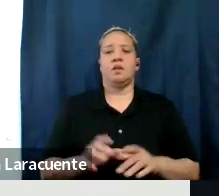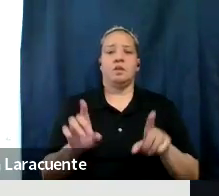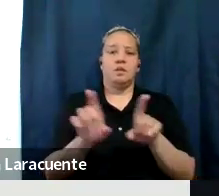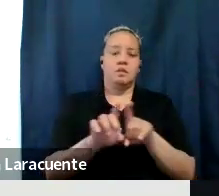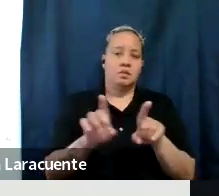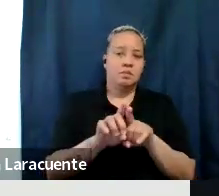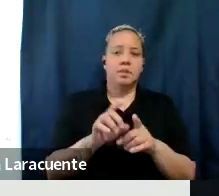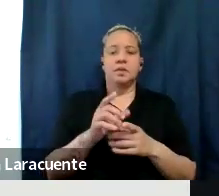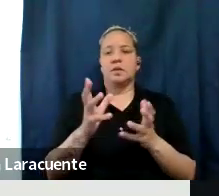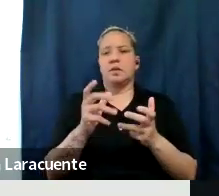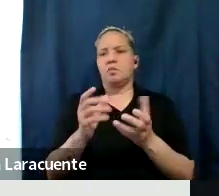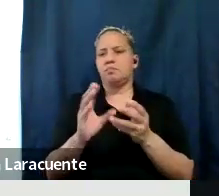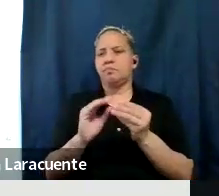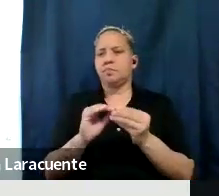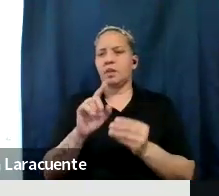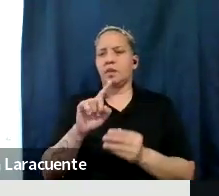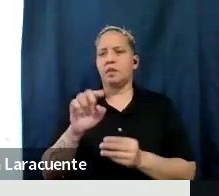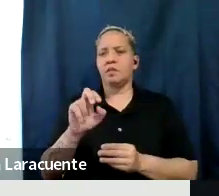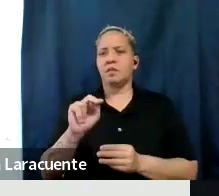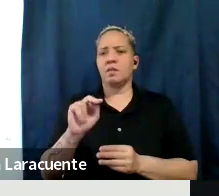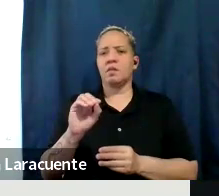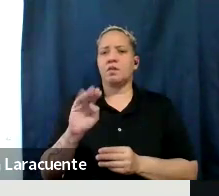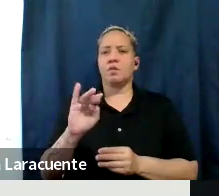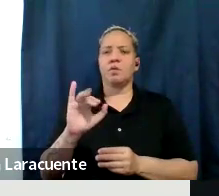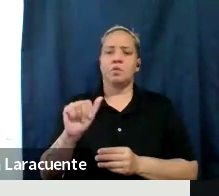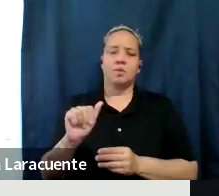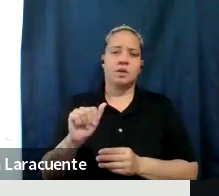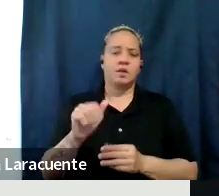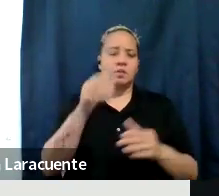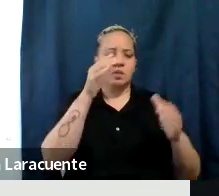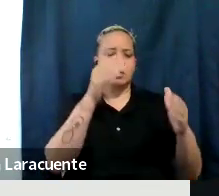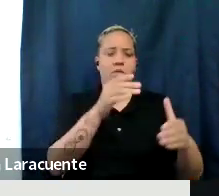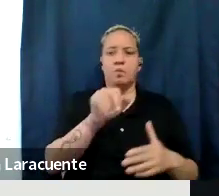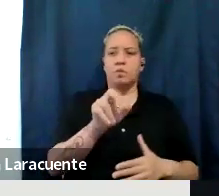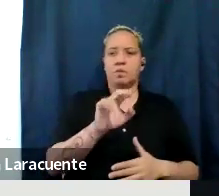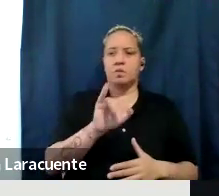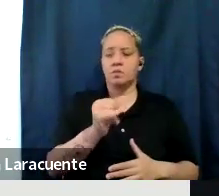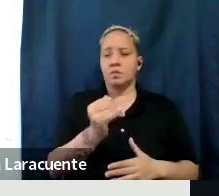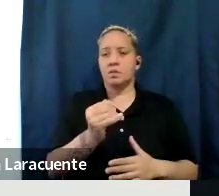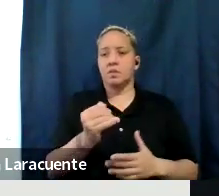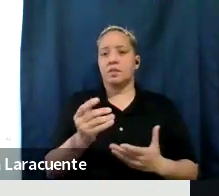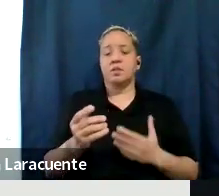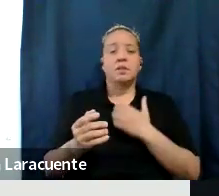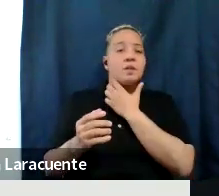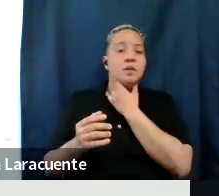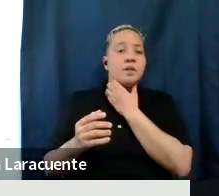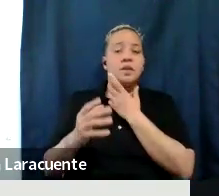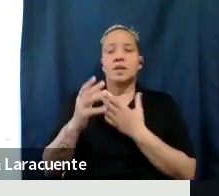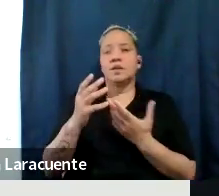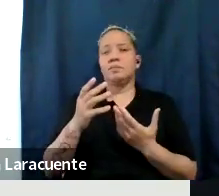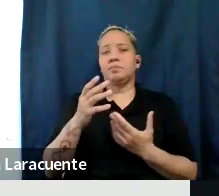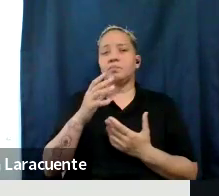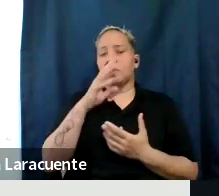Ramón Jiménez y dejamos al lado muchas veces a una intelectual de